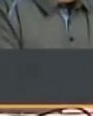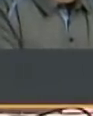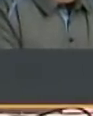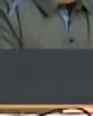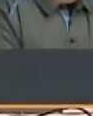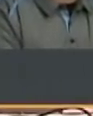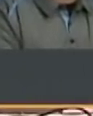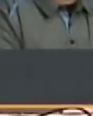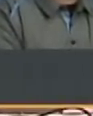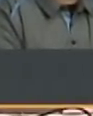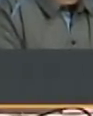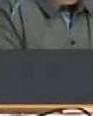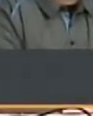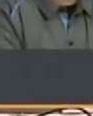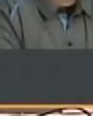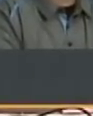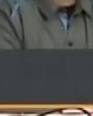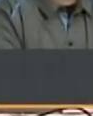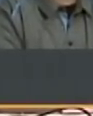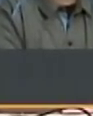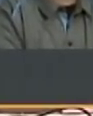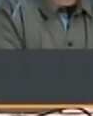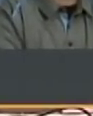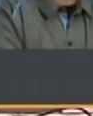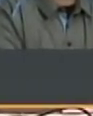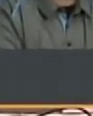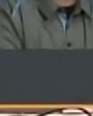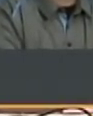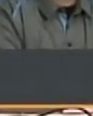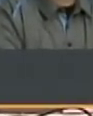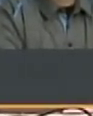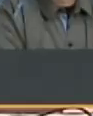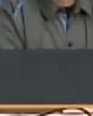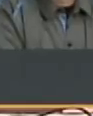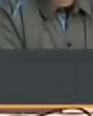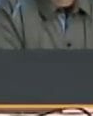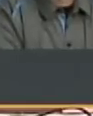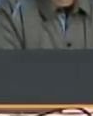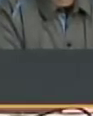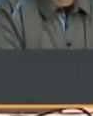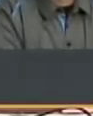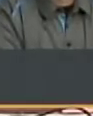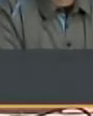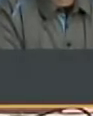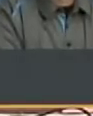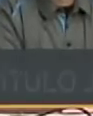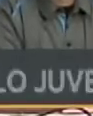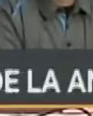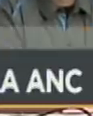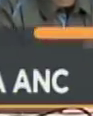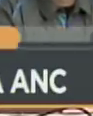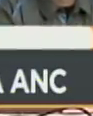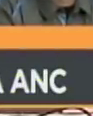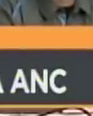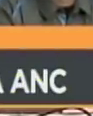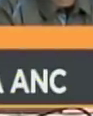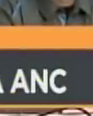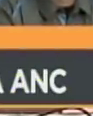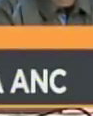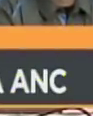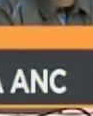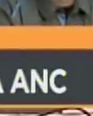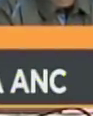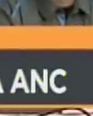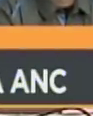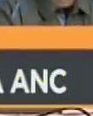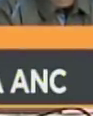o de meterle una enmienda, no, de sustituirla. Por eso el comandante Chávez comienza a hablar de Asamblea Nacional Constituyente